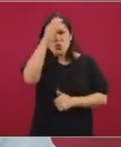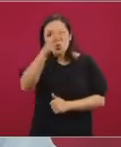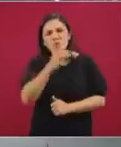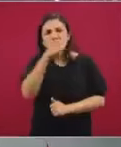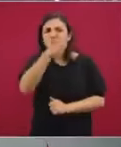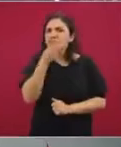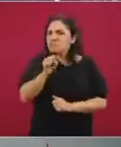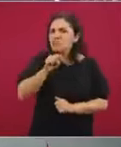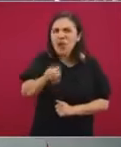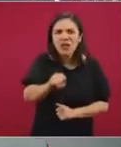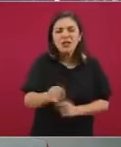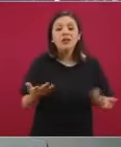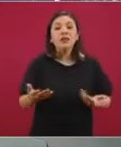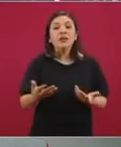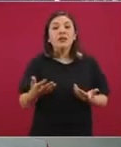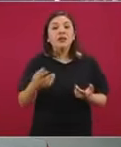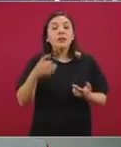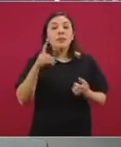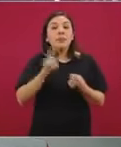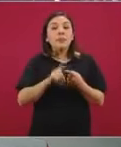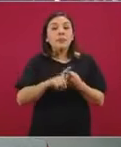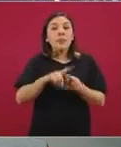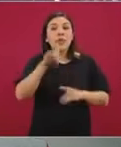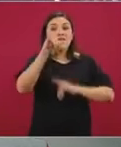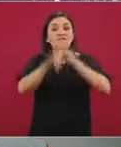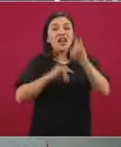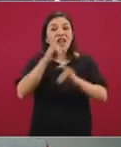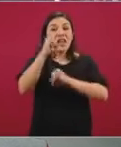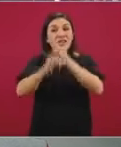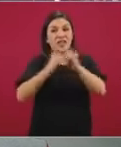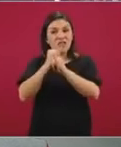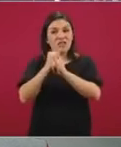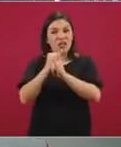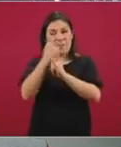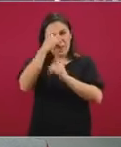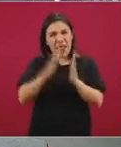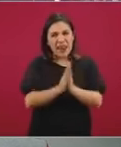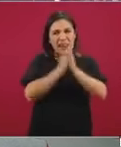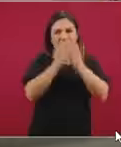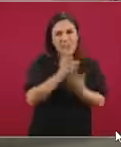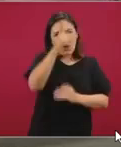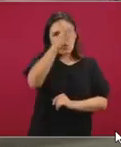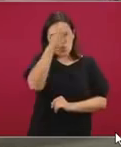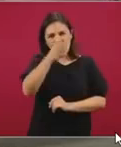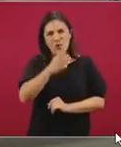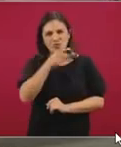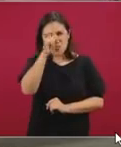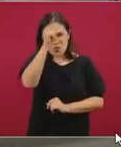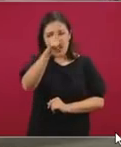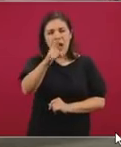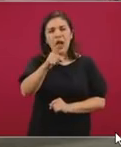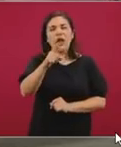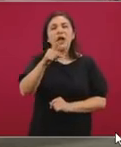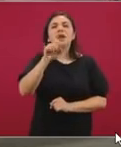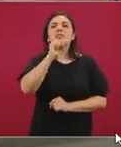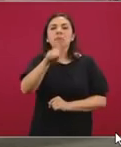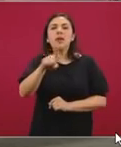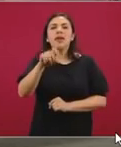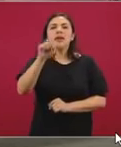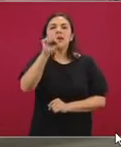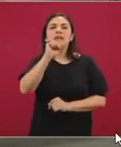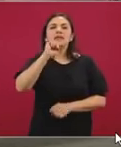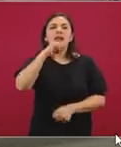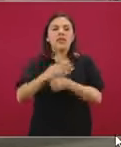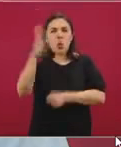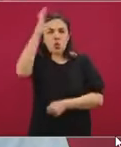dijo sí, en este caso la Feria Internacional del Libro de Coahuila y la Secretaría de Cultura de Coahuila